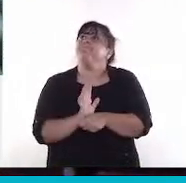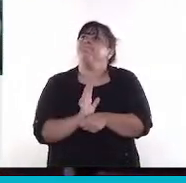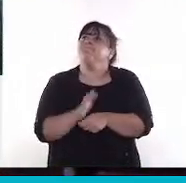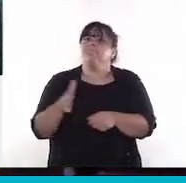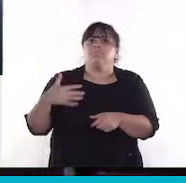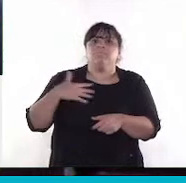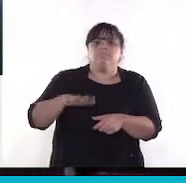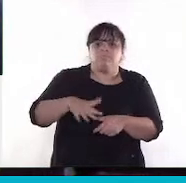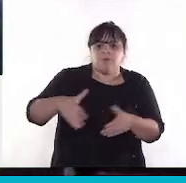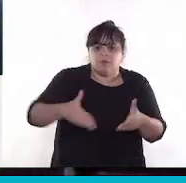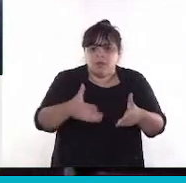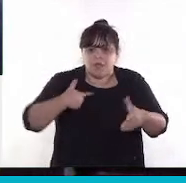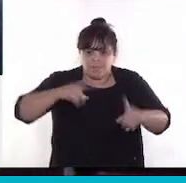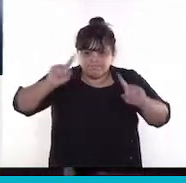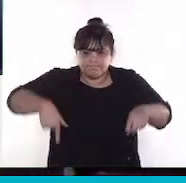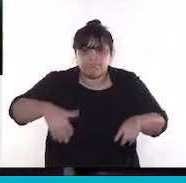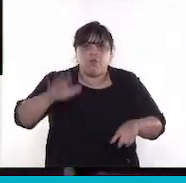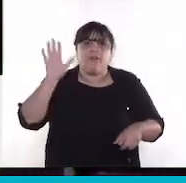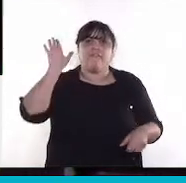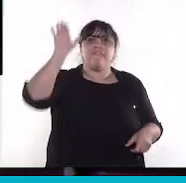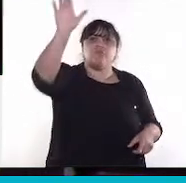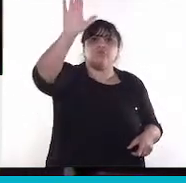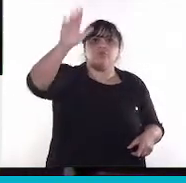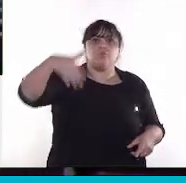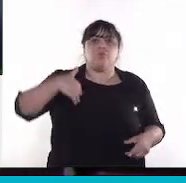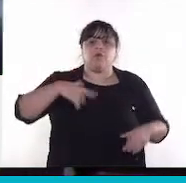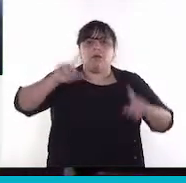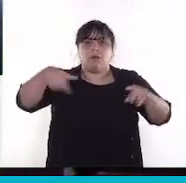incertidumbre acerca del futuro de nuestro país.